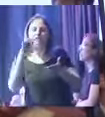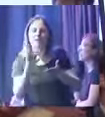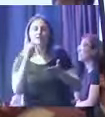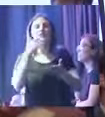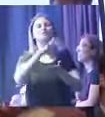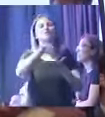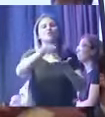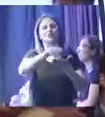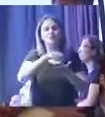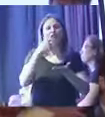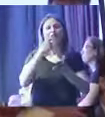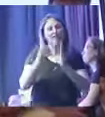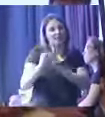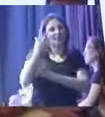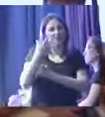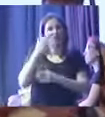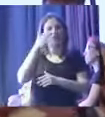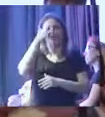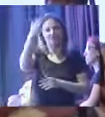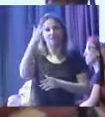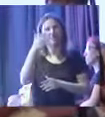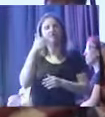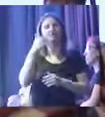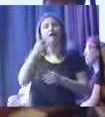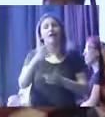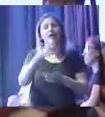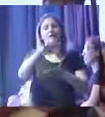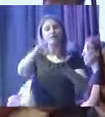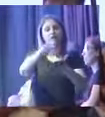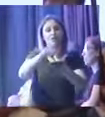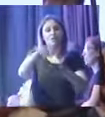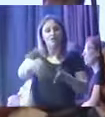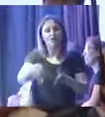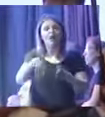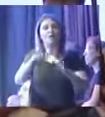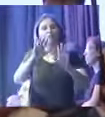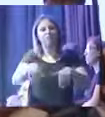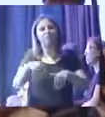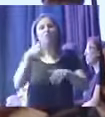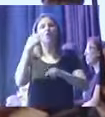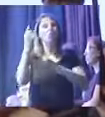de ciencia desde la ciudad, desde las